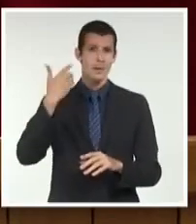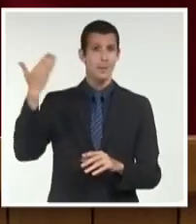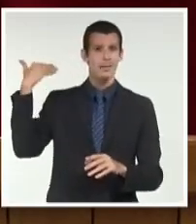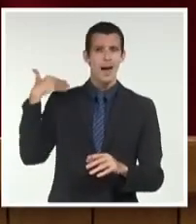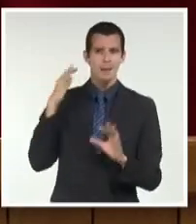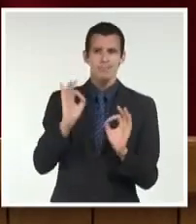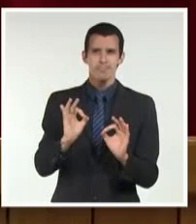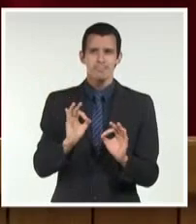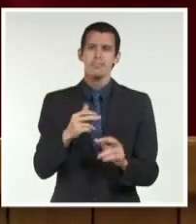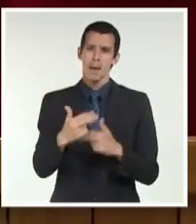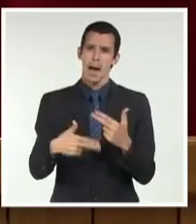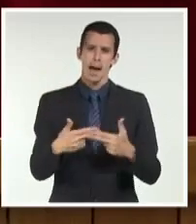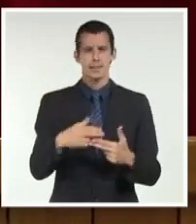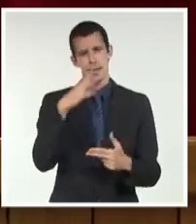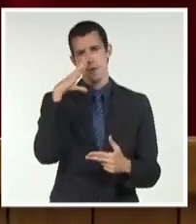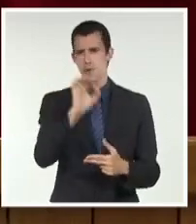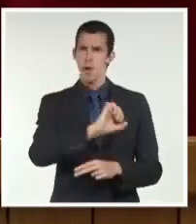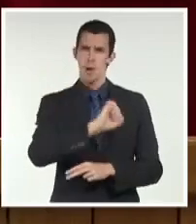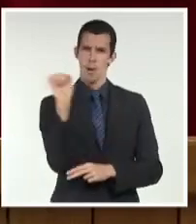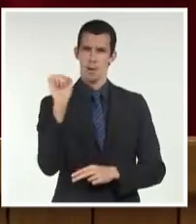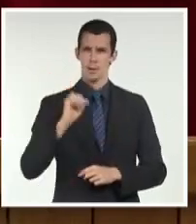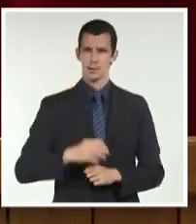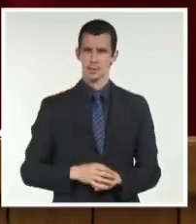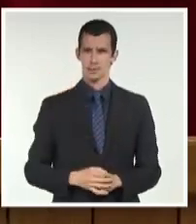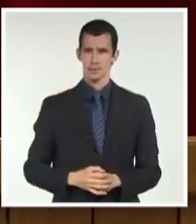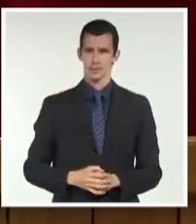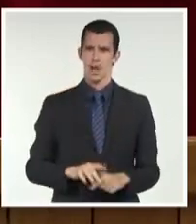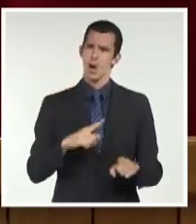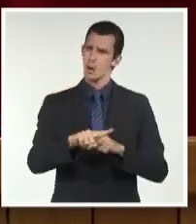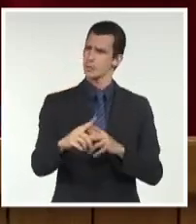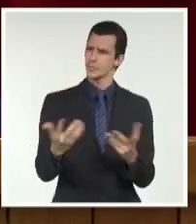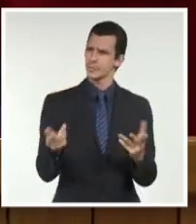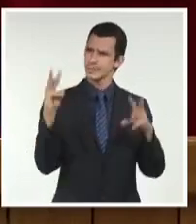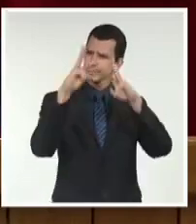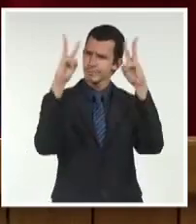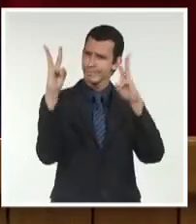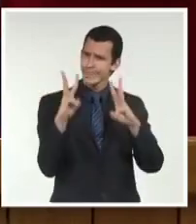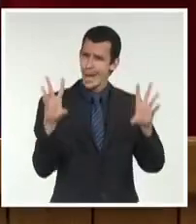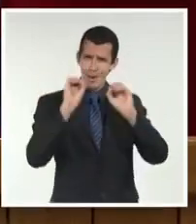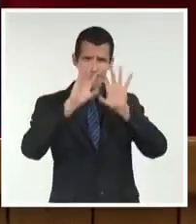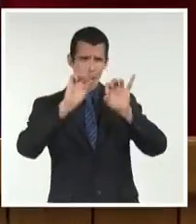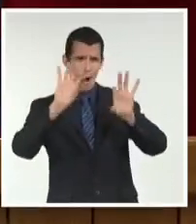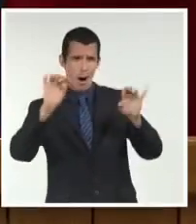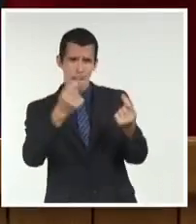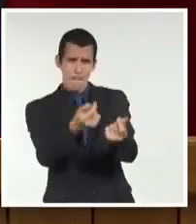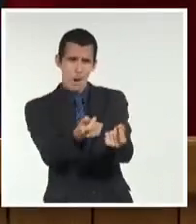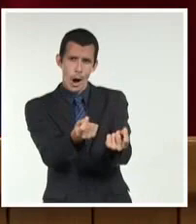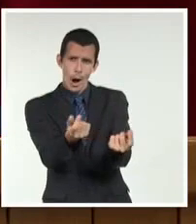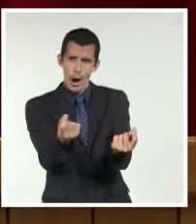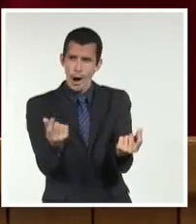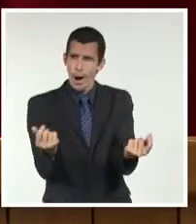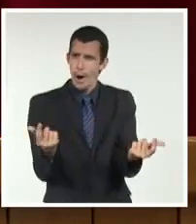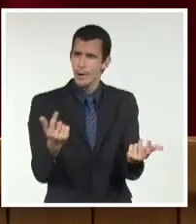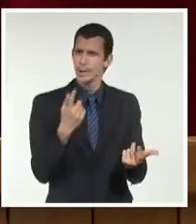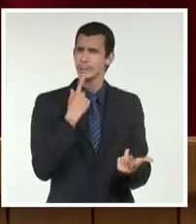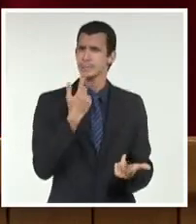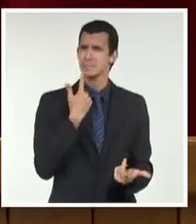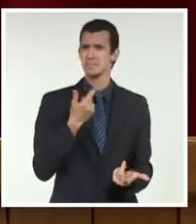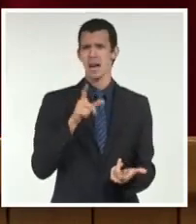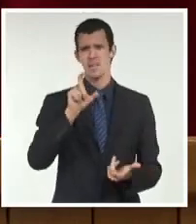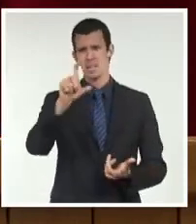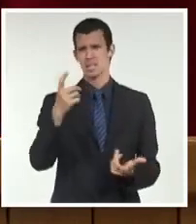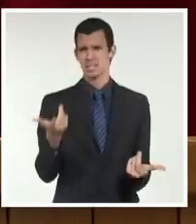Anclada en poderosas plataformas digitales con la activa participación de altos funcionarios. Confió